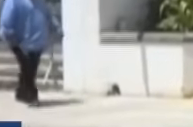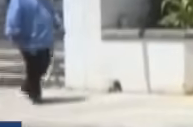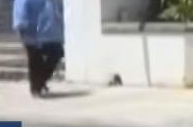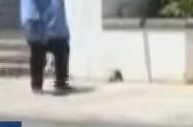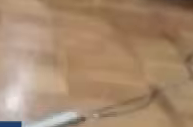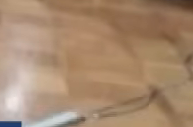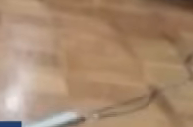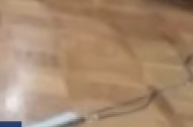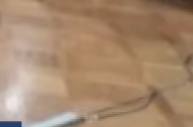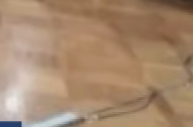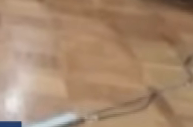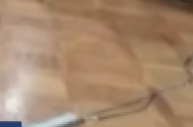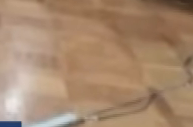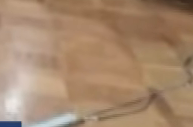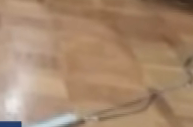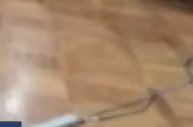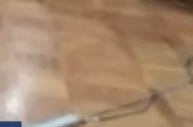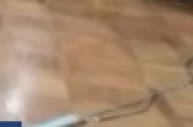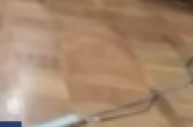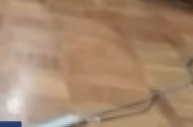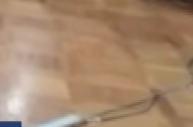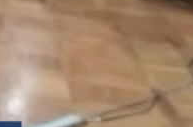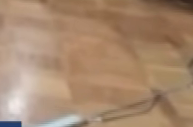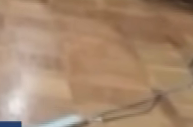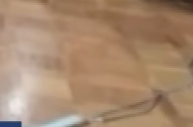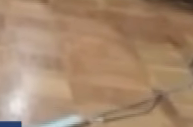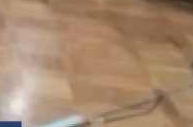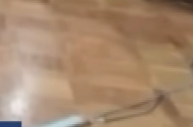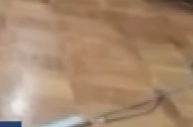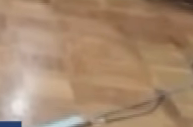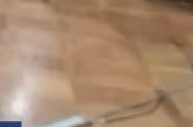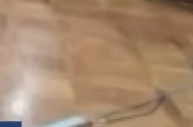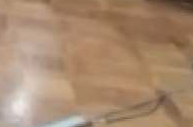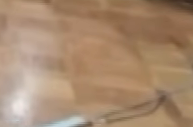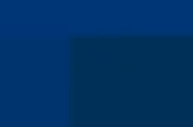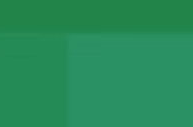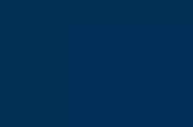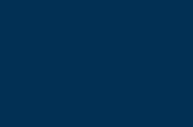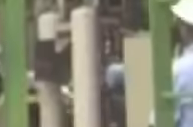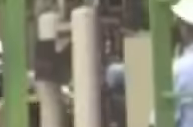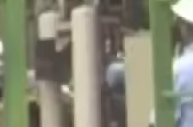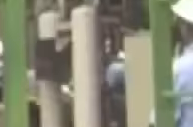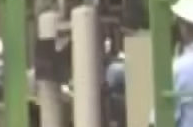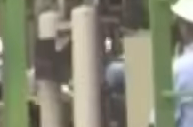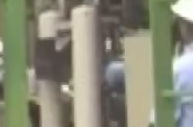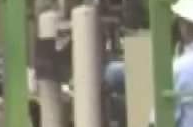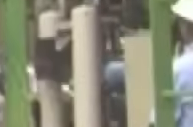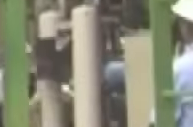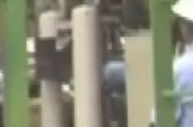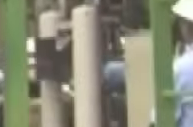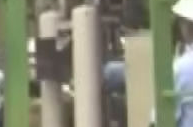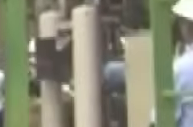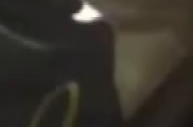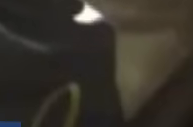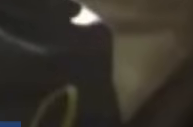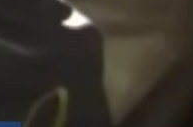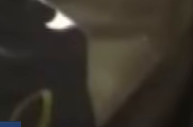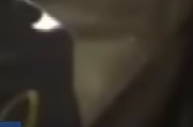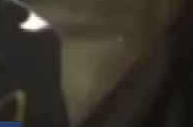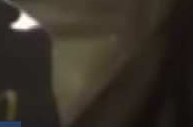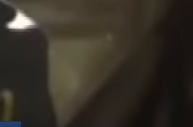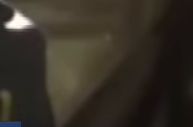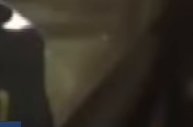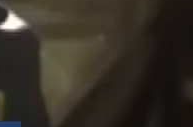de justicia en su su testimonio anticipado en el marco del caso plaga refinería de esmeraldas